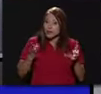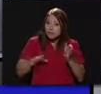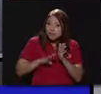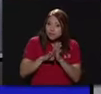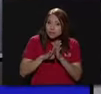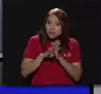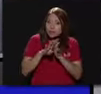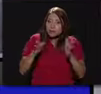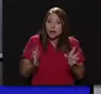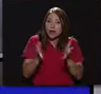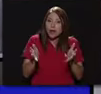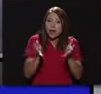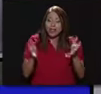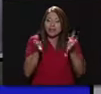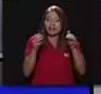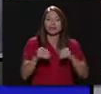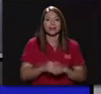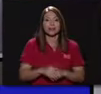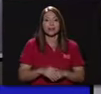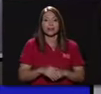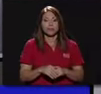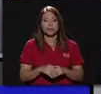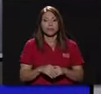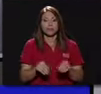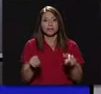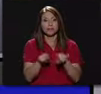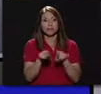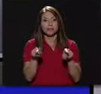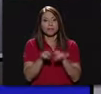pujantes, y tenemos otro